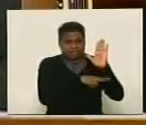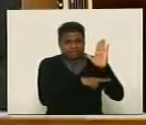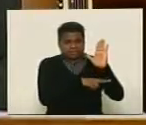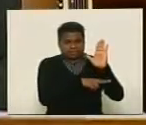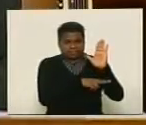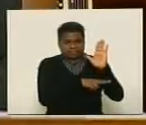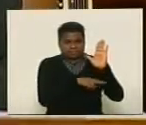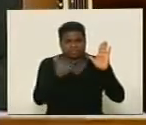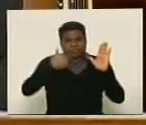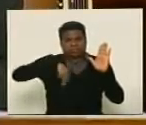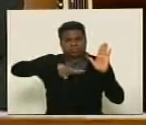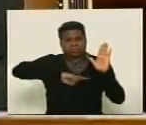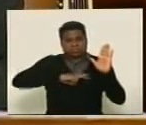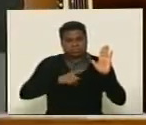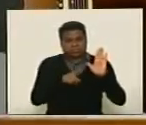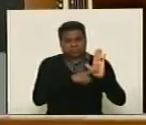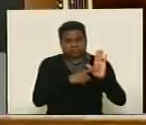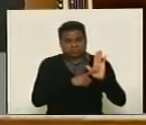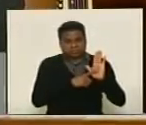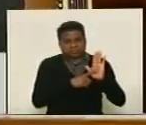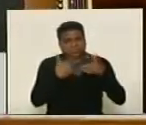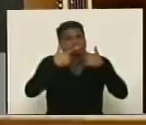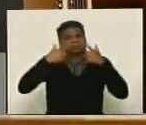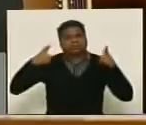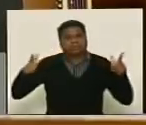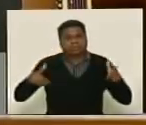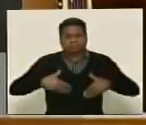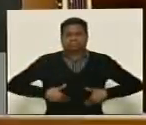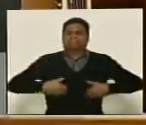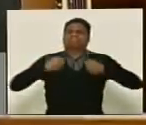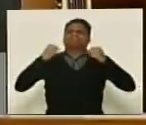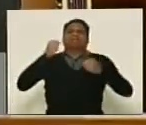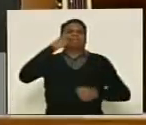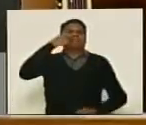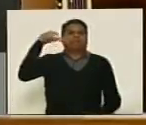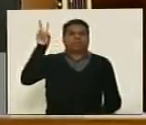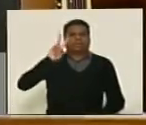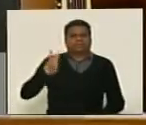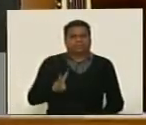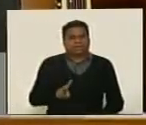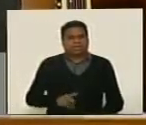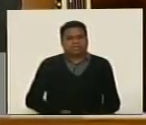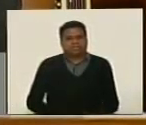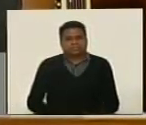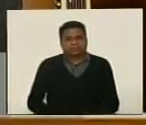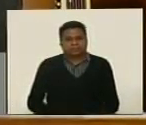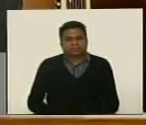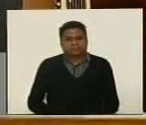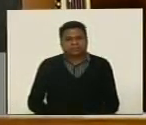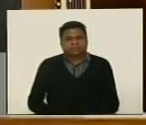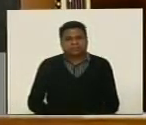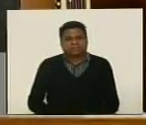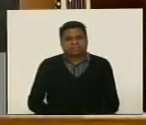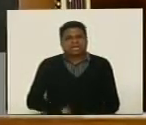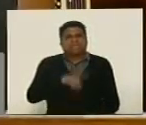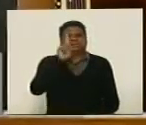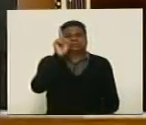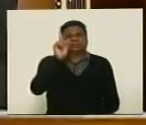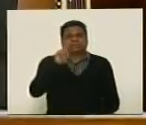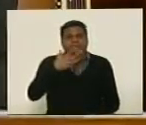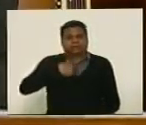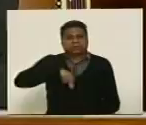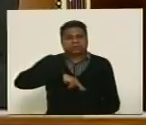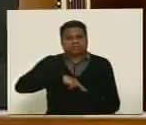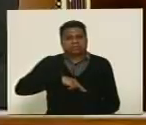soberanía, que es un acto de valentía del pueblo venezolano, y que es un acto de insurgencia también frente a la dictadura